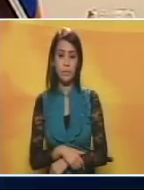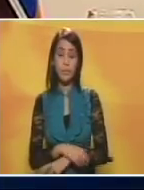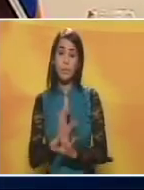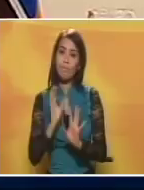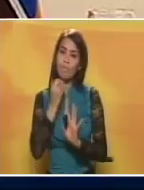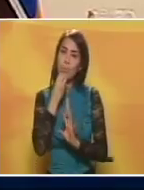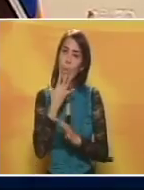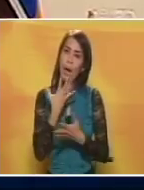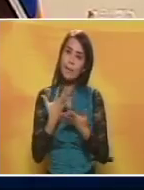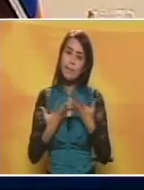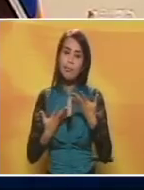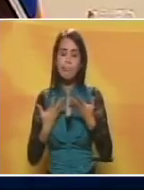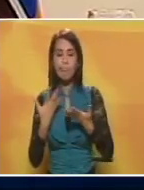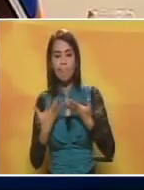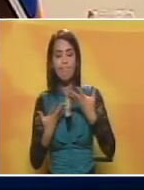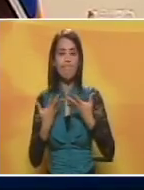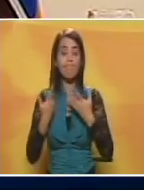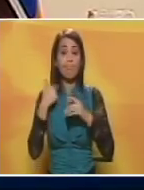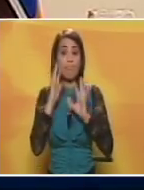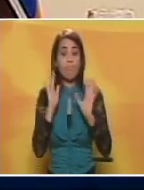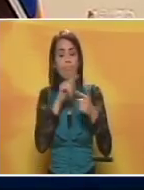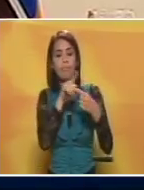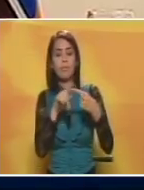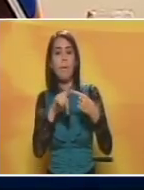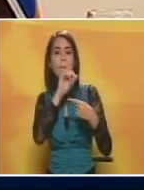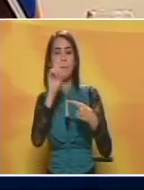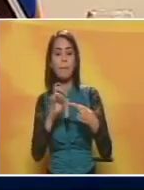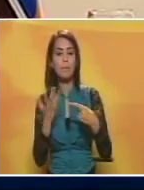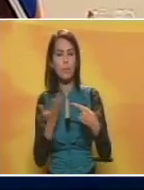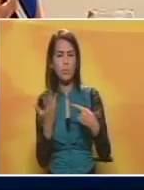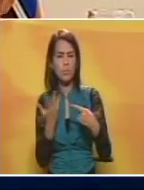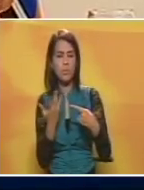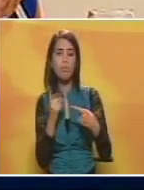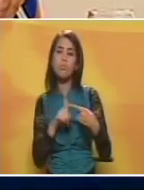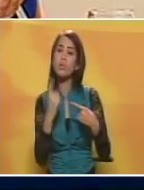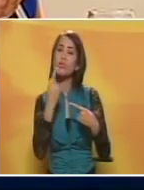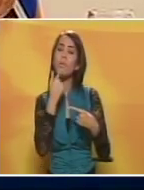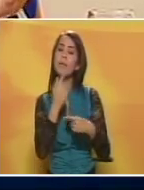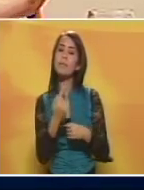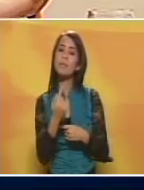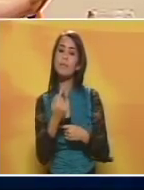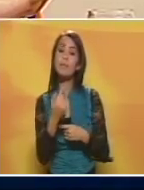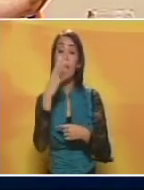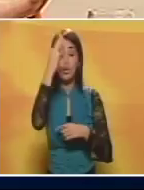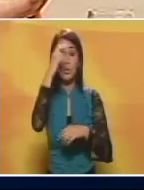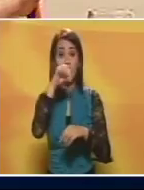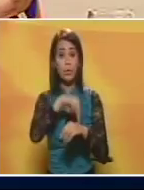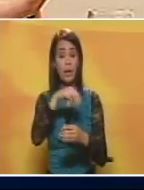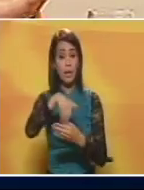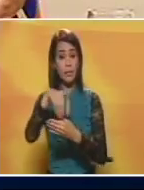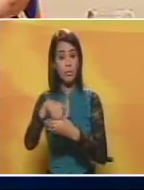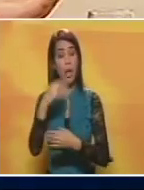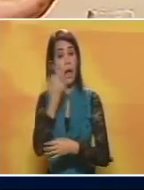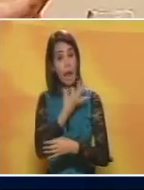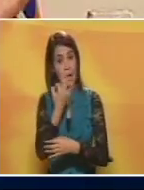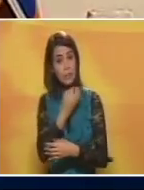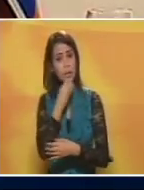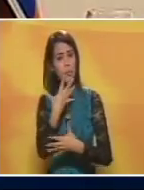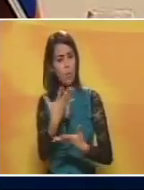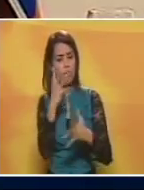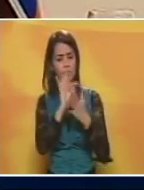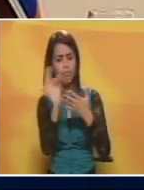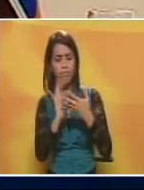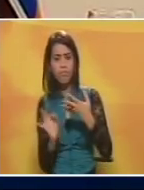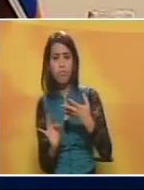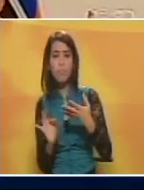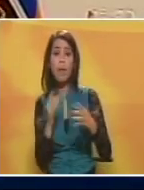Mira, en relación con la primera pregunta, solamente te puedo decir, el Consejo Nacional Electoral garantiza el buen funcionamiento